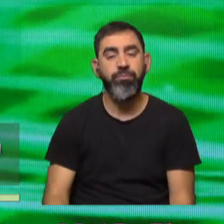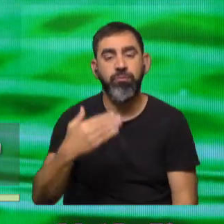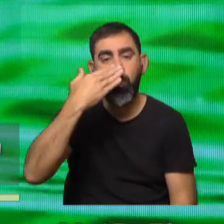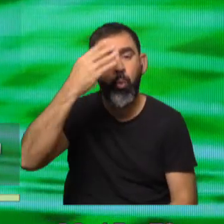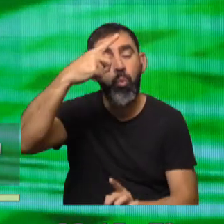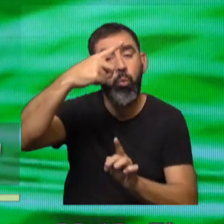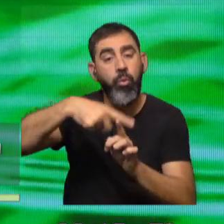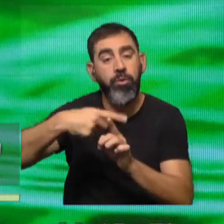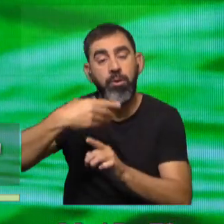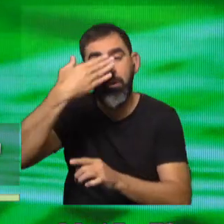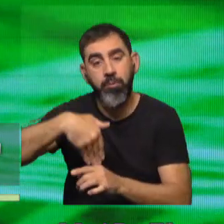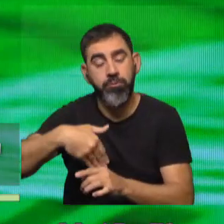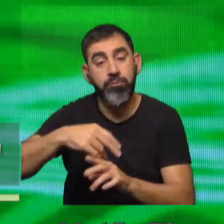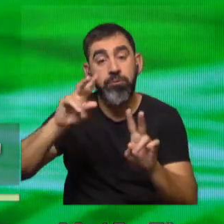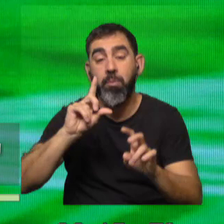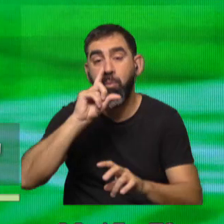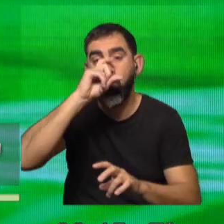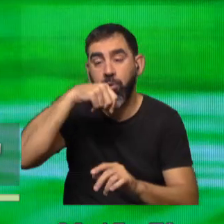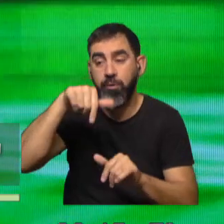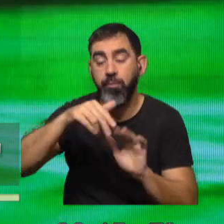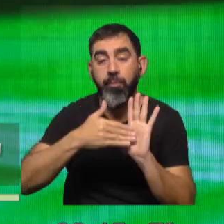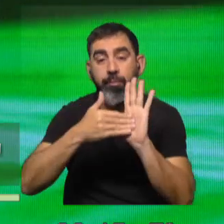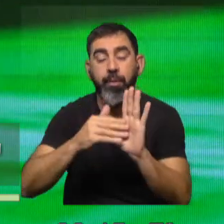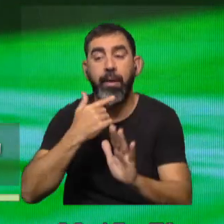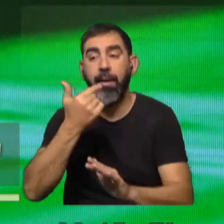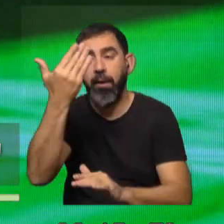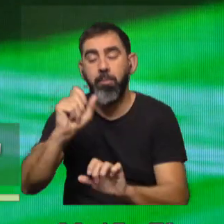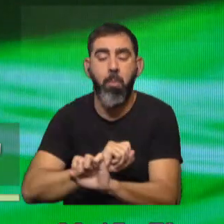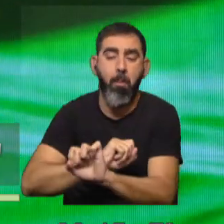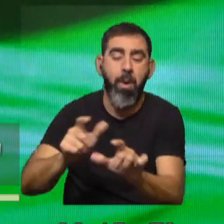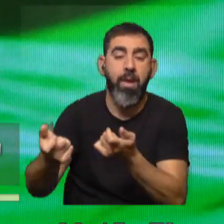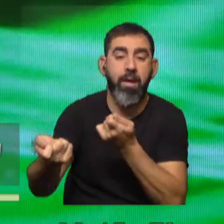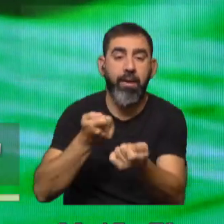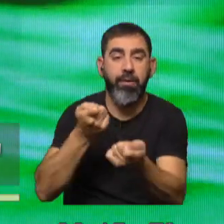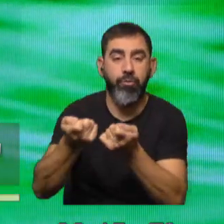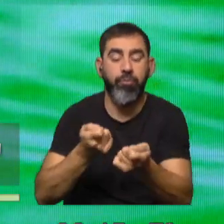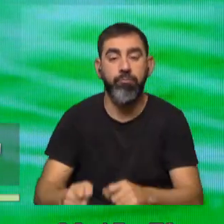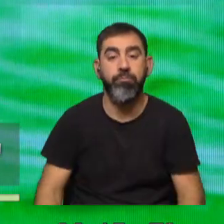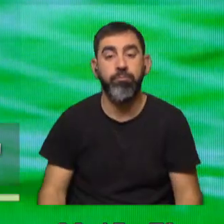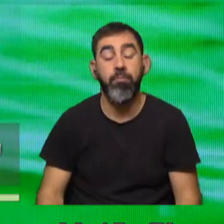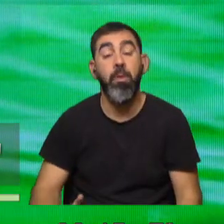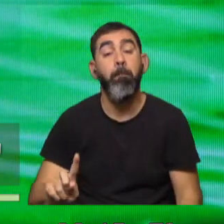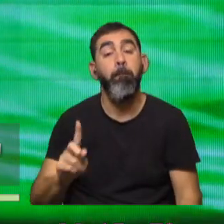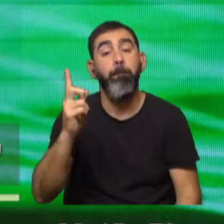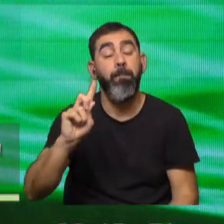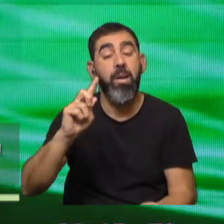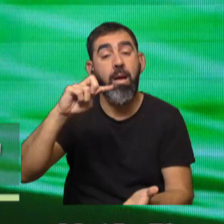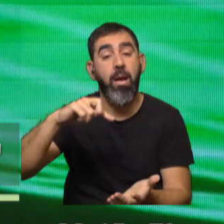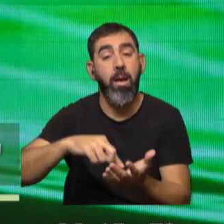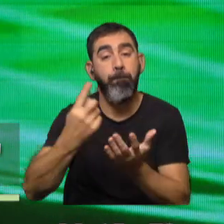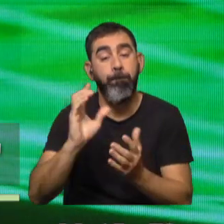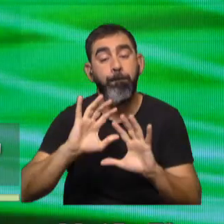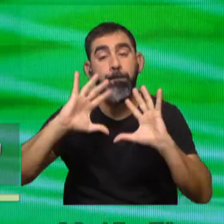lo que ha sucedido que se toma el caso de Montevideo como ejemplo de mala gestión además fuimos la primera capital del mundo